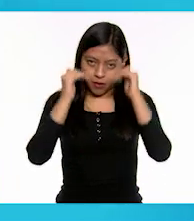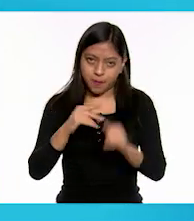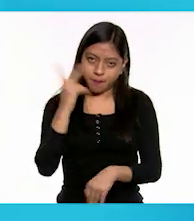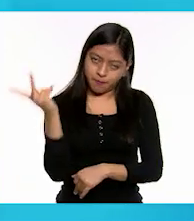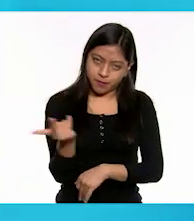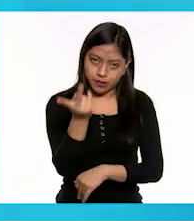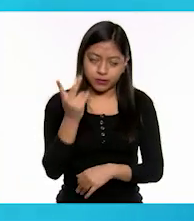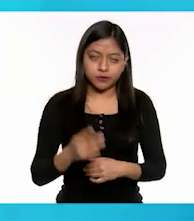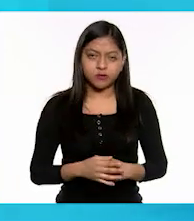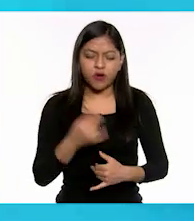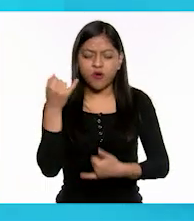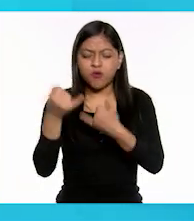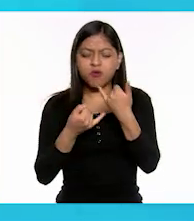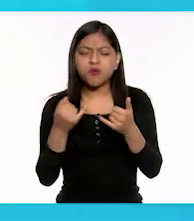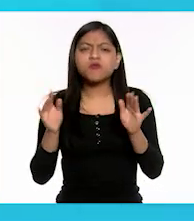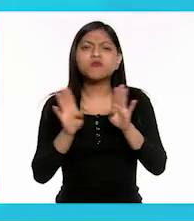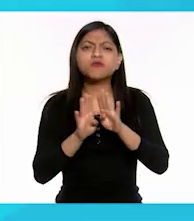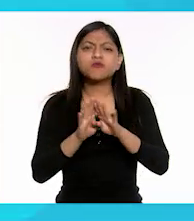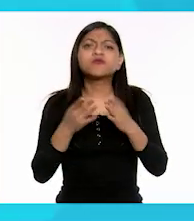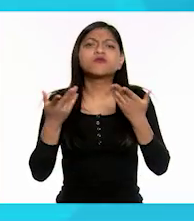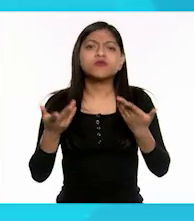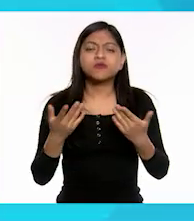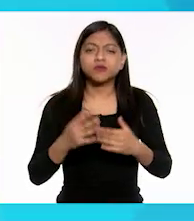cómo se juega